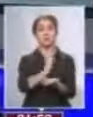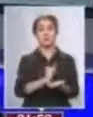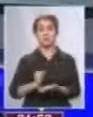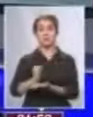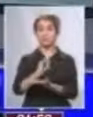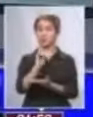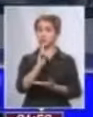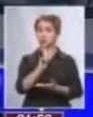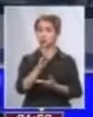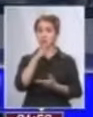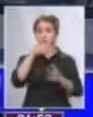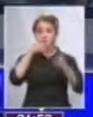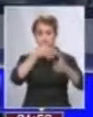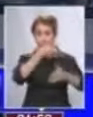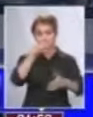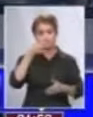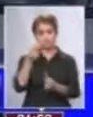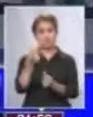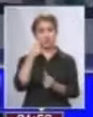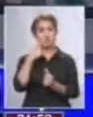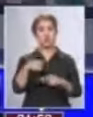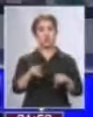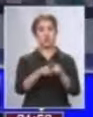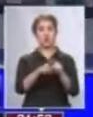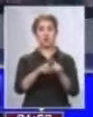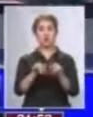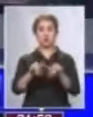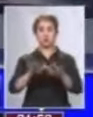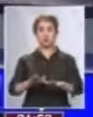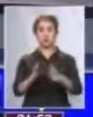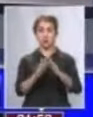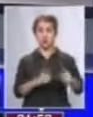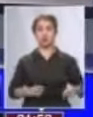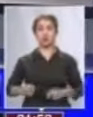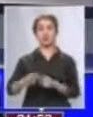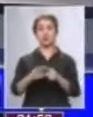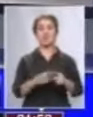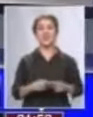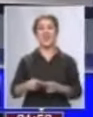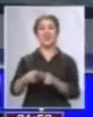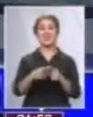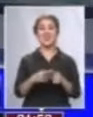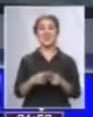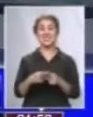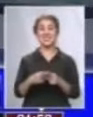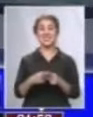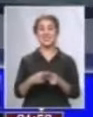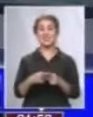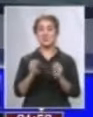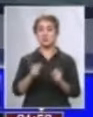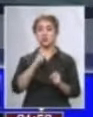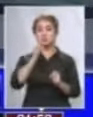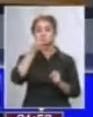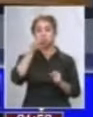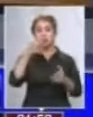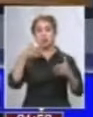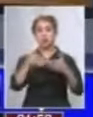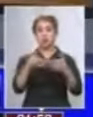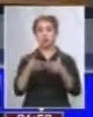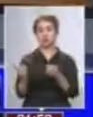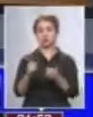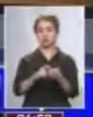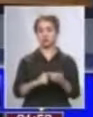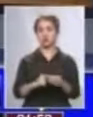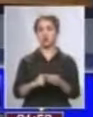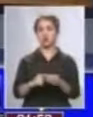no persiguen fines de lucro, pero que están constituidas como sociedades, que legalmente sí podrían tener lucro. Entonces va a